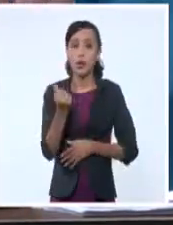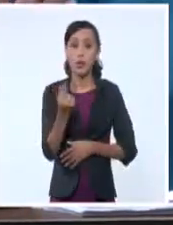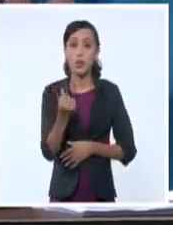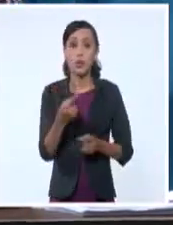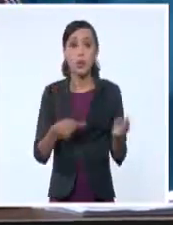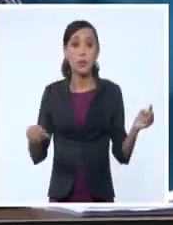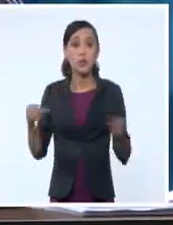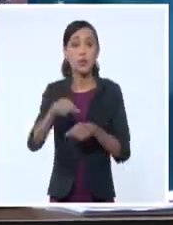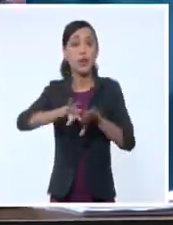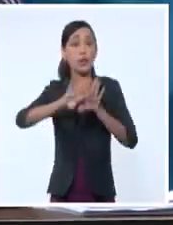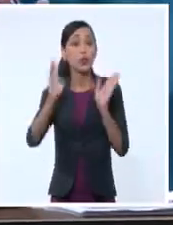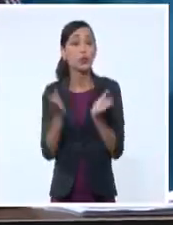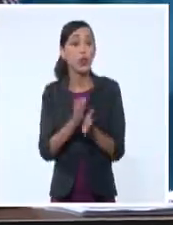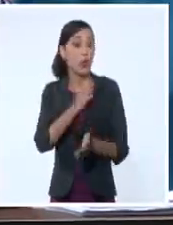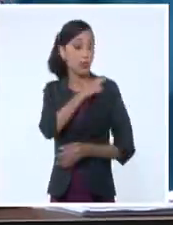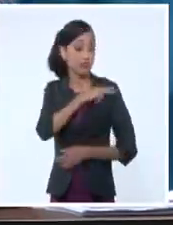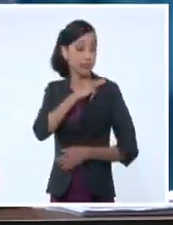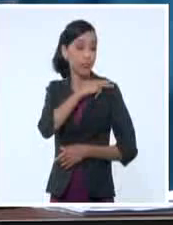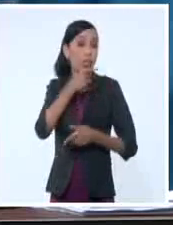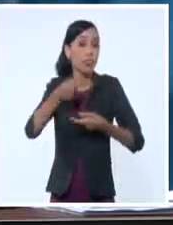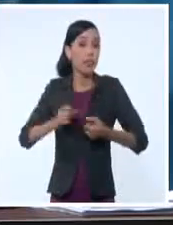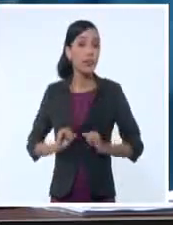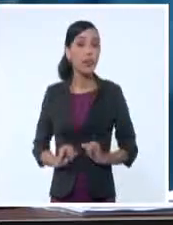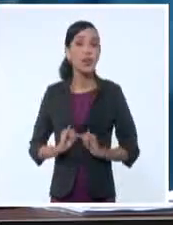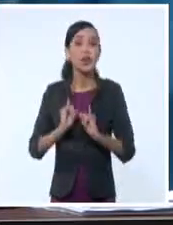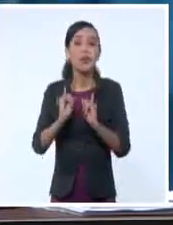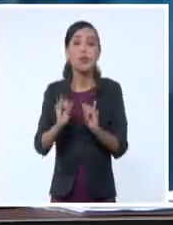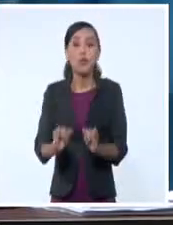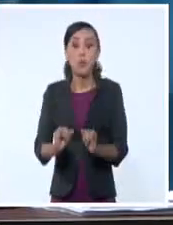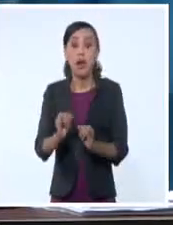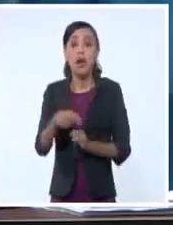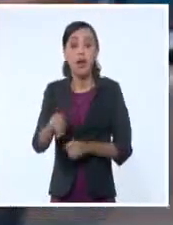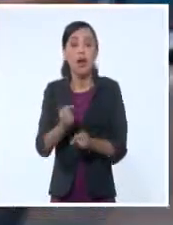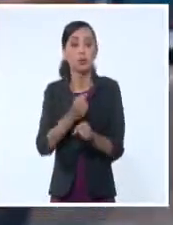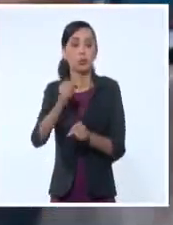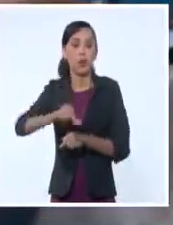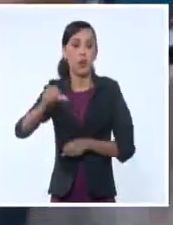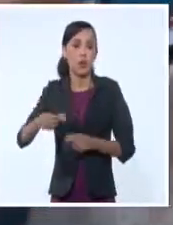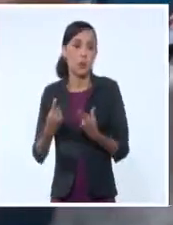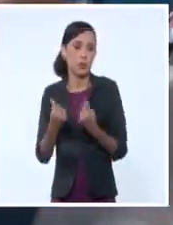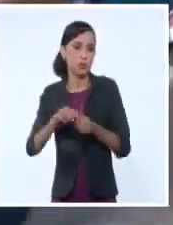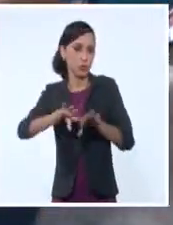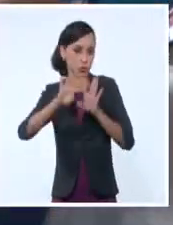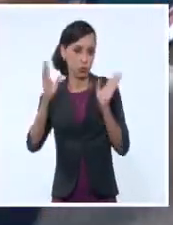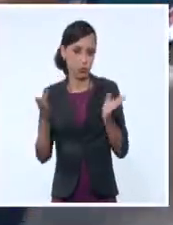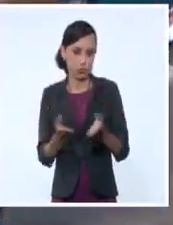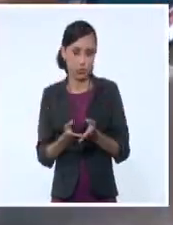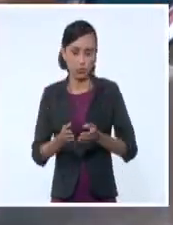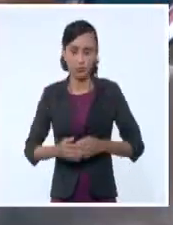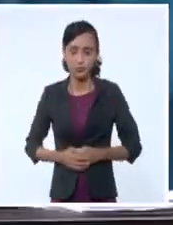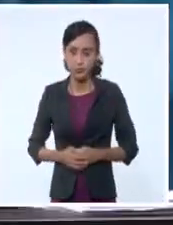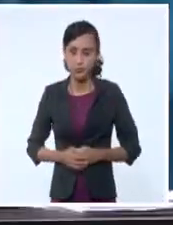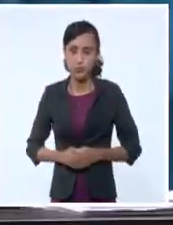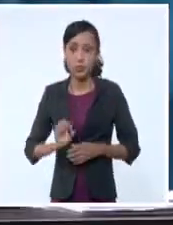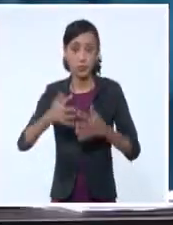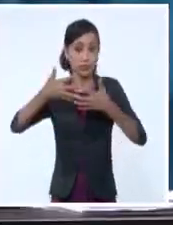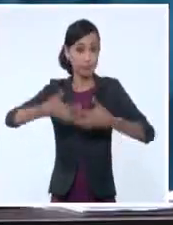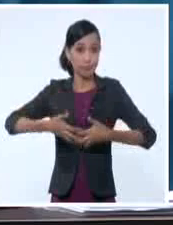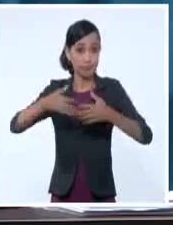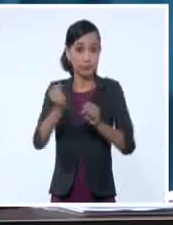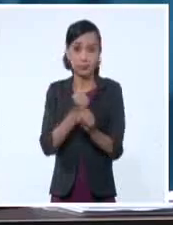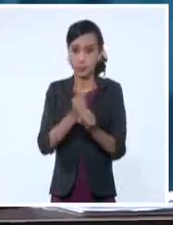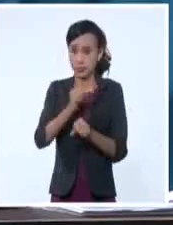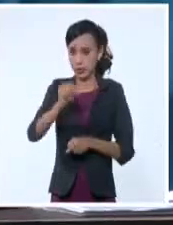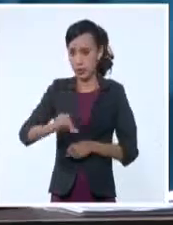los cuadros administrativos rindan cuenta ante esos trabajadores. Sobre la Antillana de Acero, industria donde laboran una